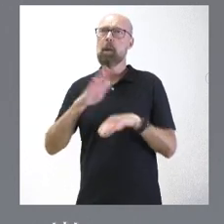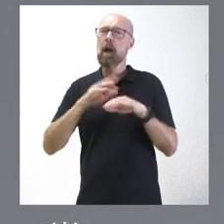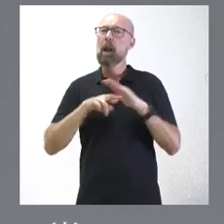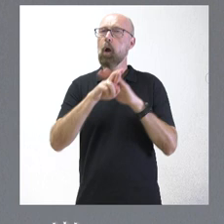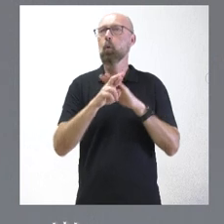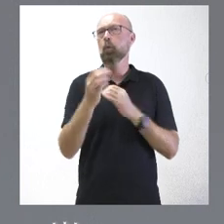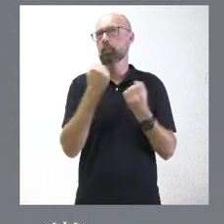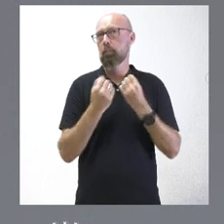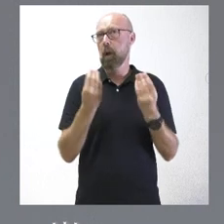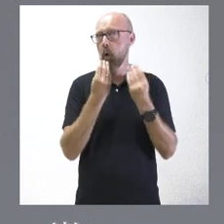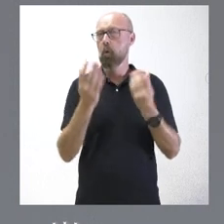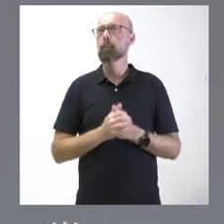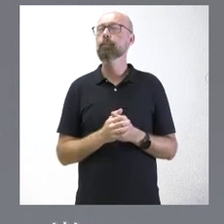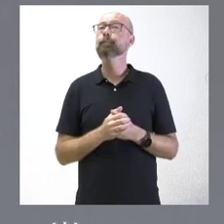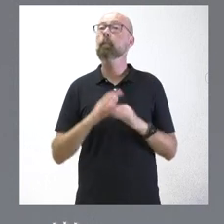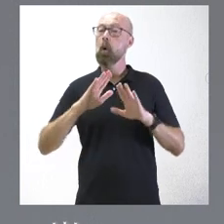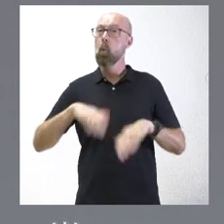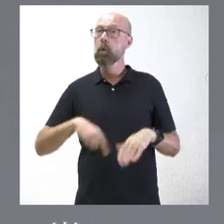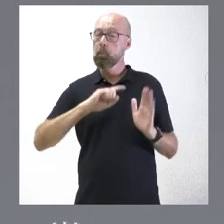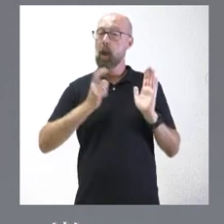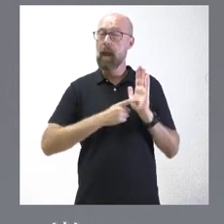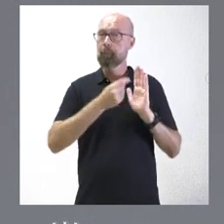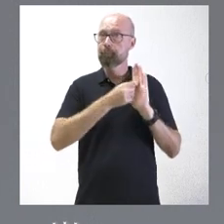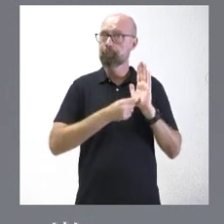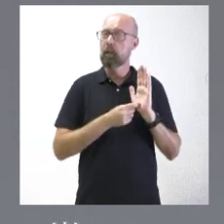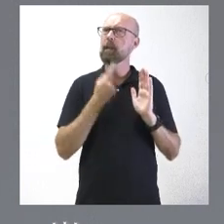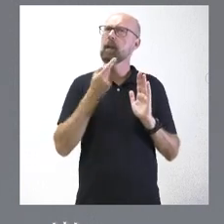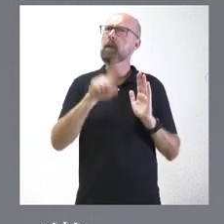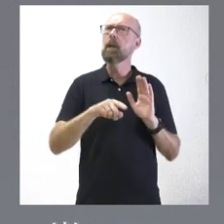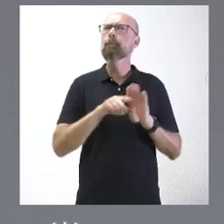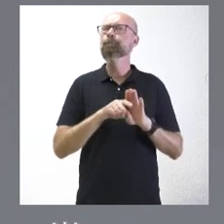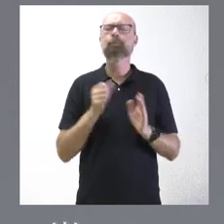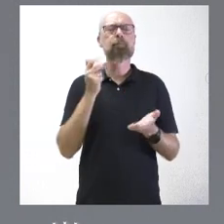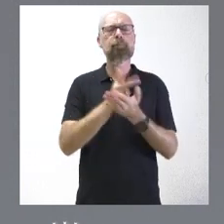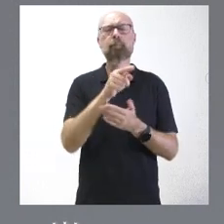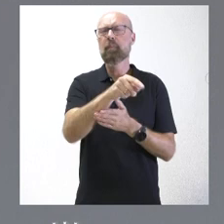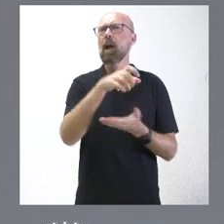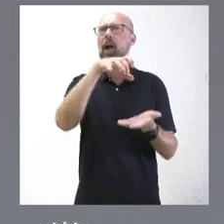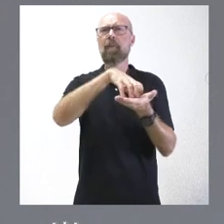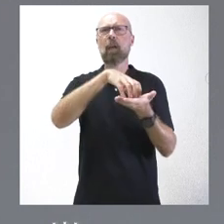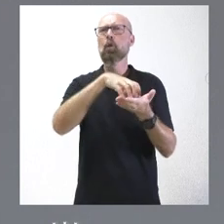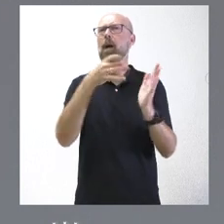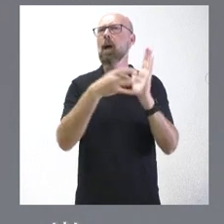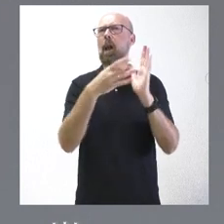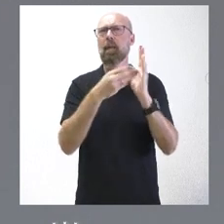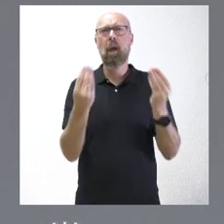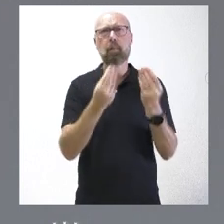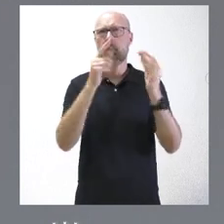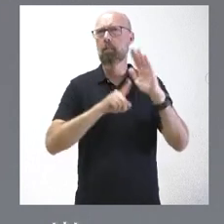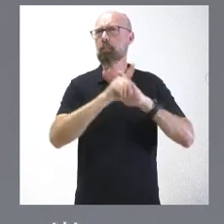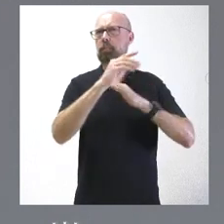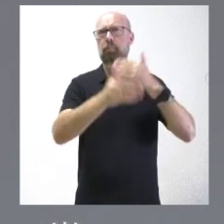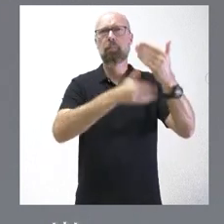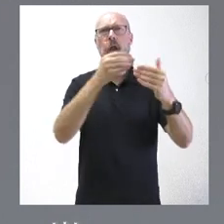la ley contempla una apuesta por la calidad de los centros por continuar avanzando en la